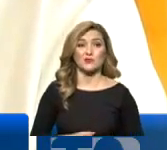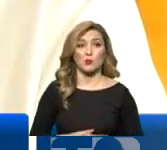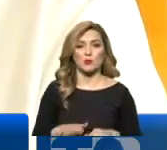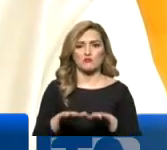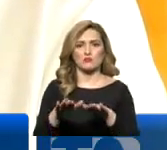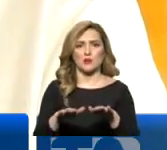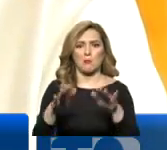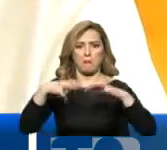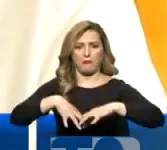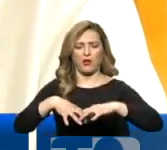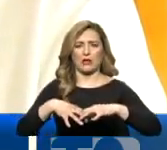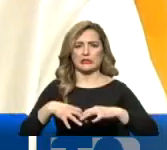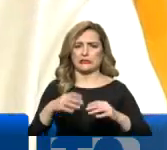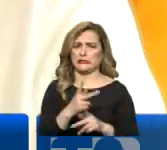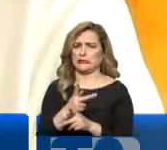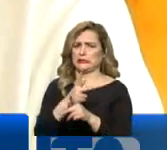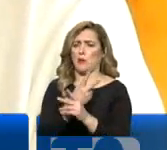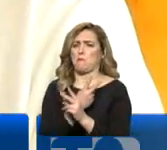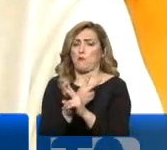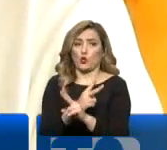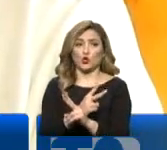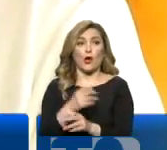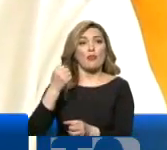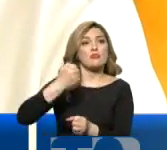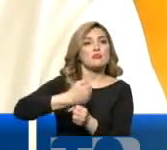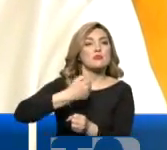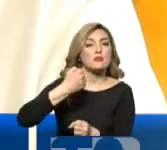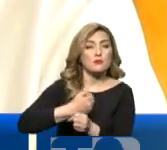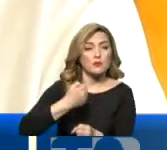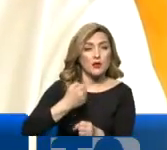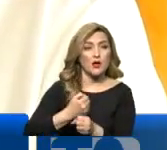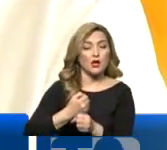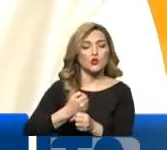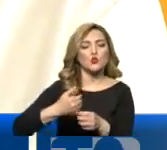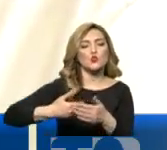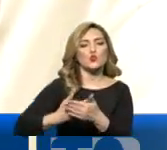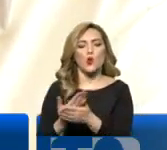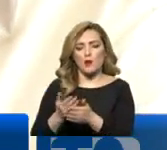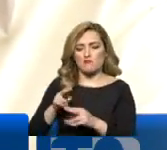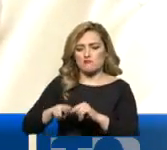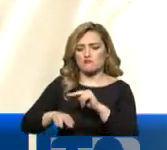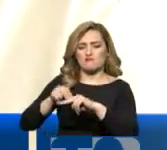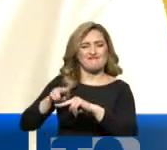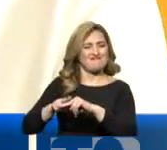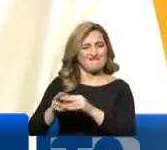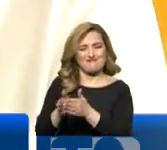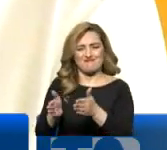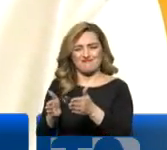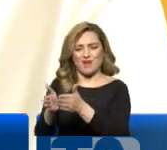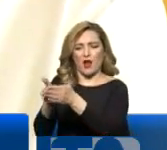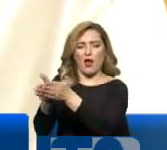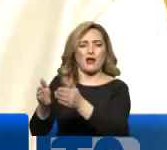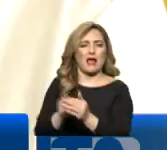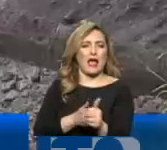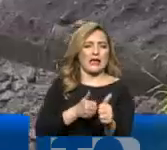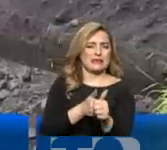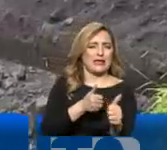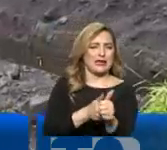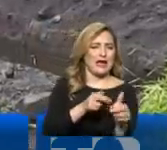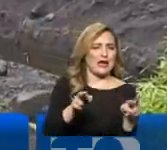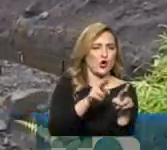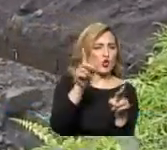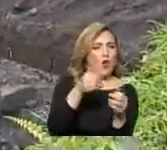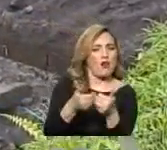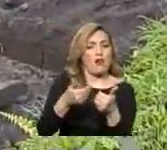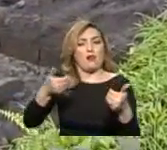de contratiempo. Estamos trabajando ya para poder abrir una variante nueva más alejada obviamente de los ríos.